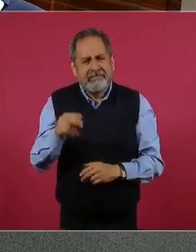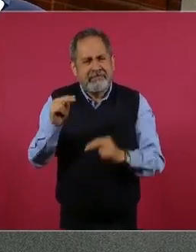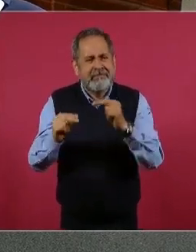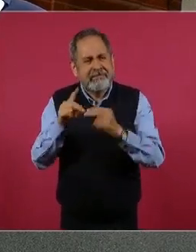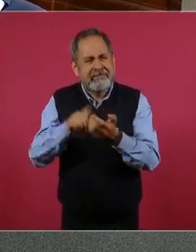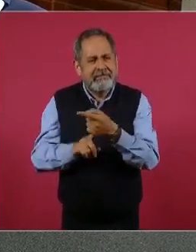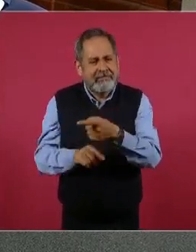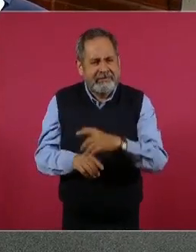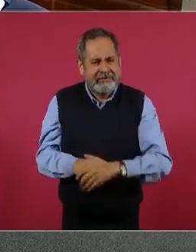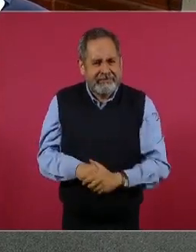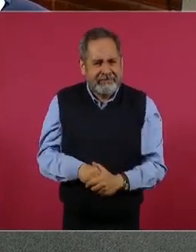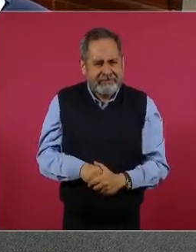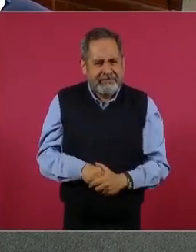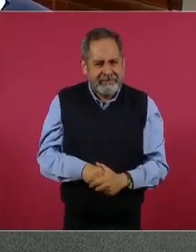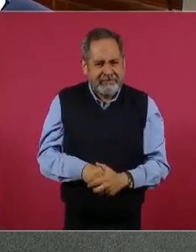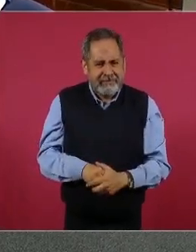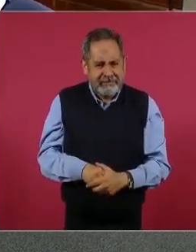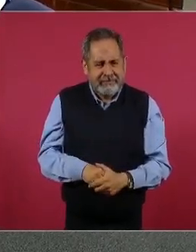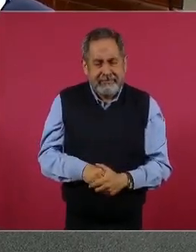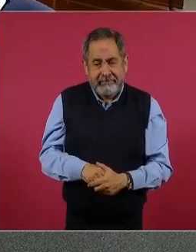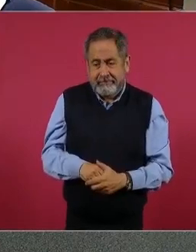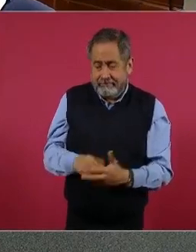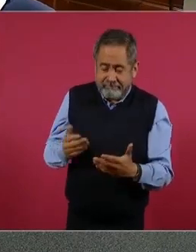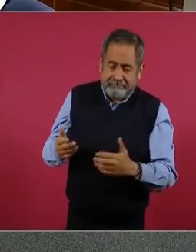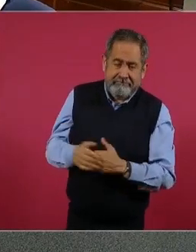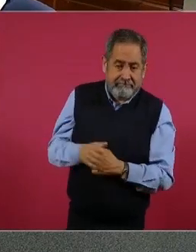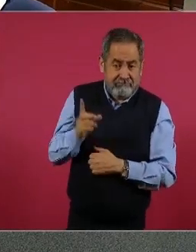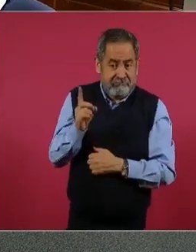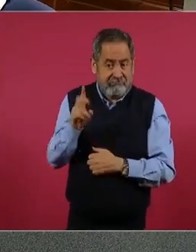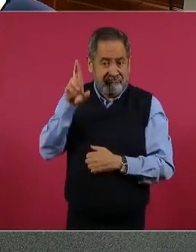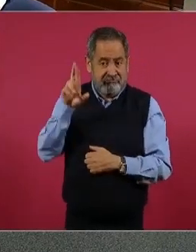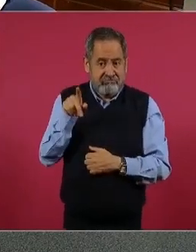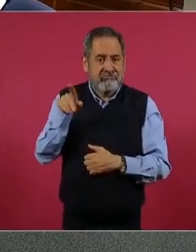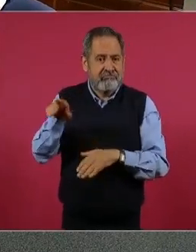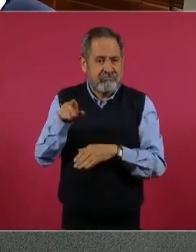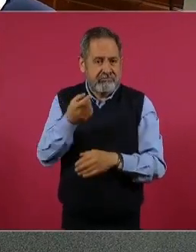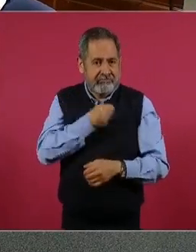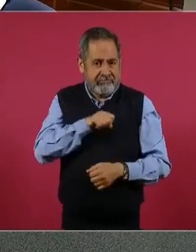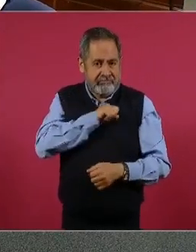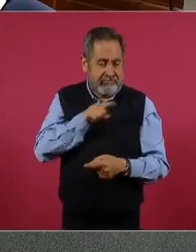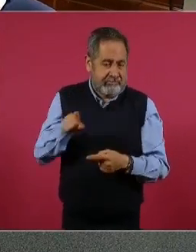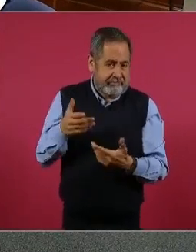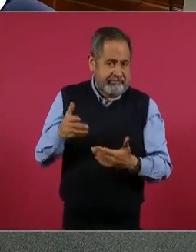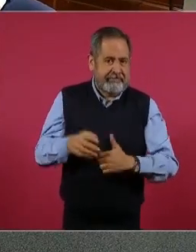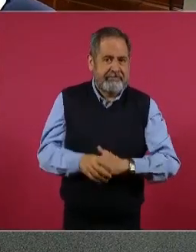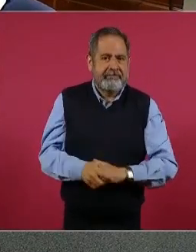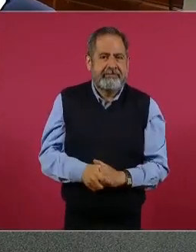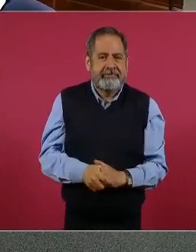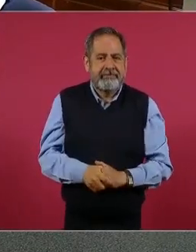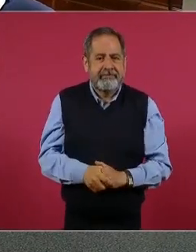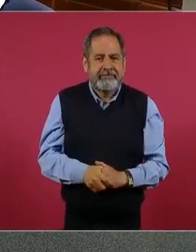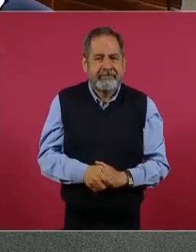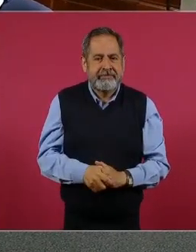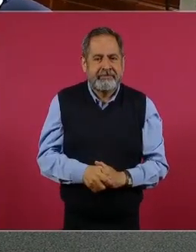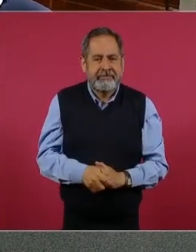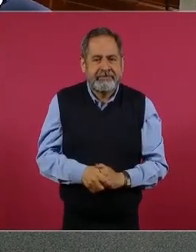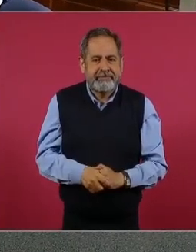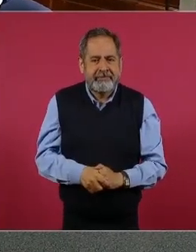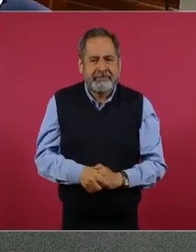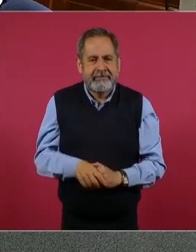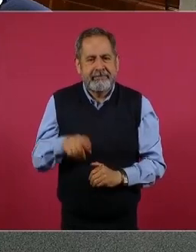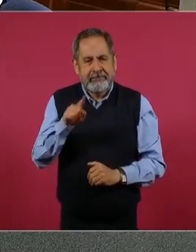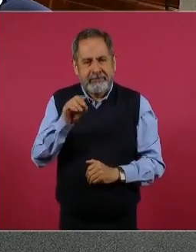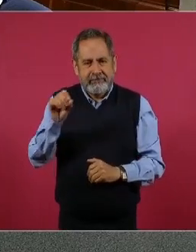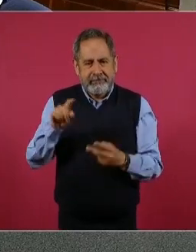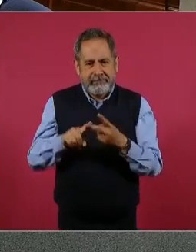nivel académico tienes? ¿Eh? Doctorado en salud pública. Doctorado en salud pública. ¿No?